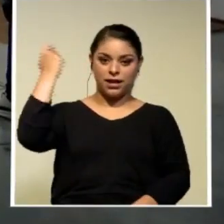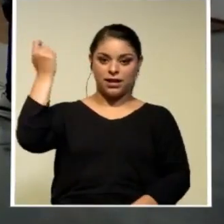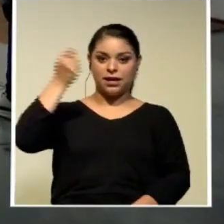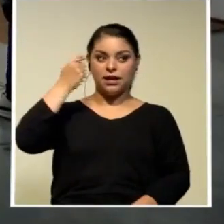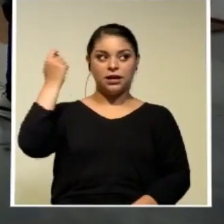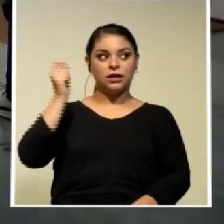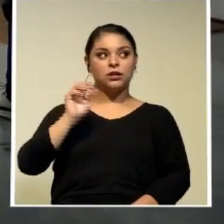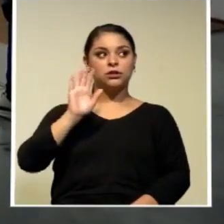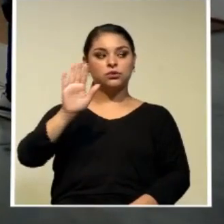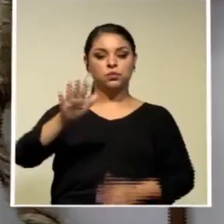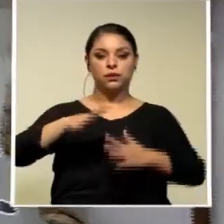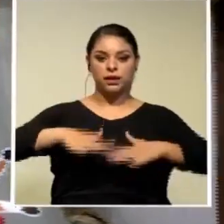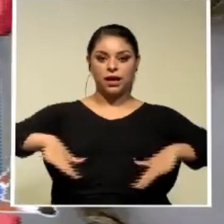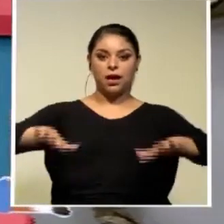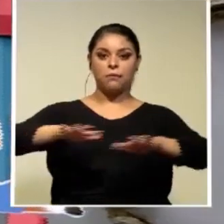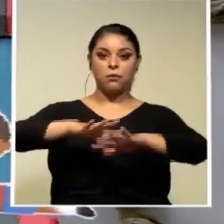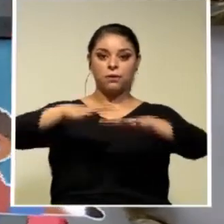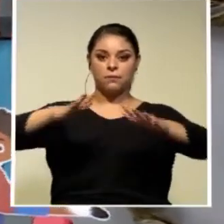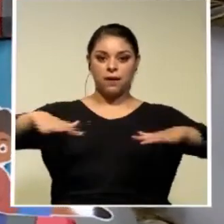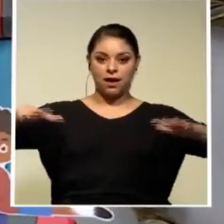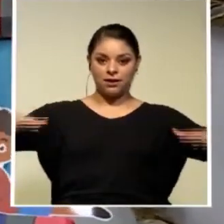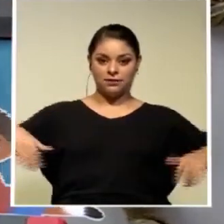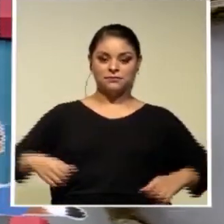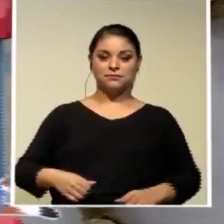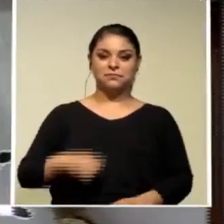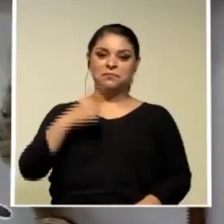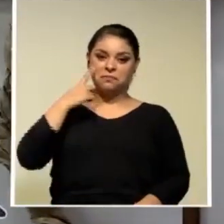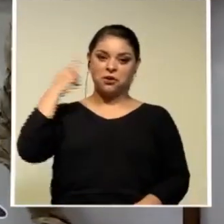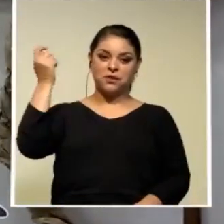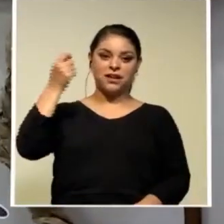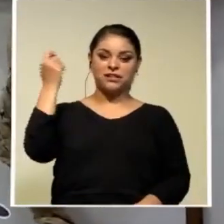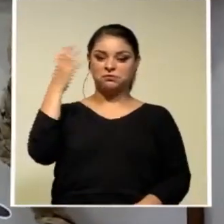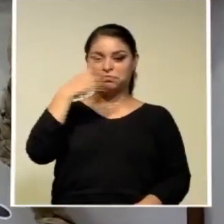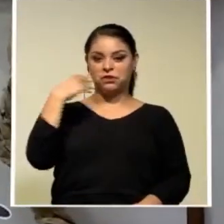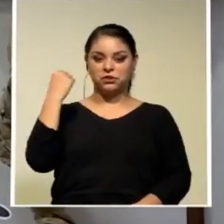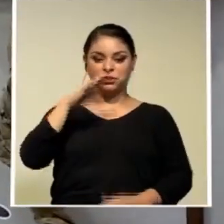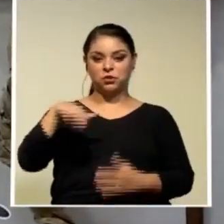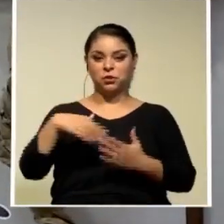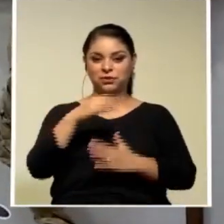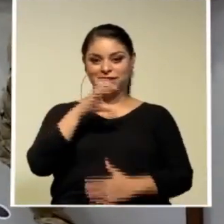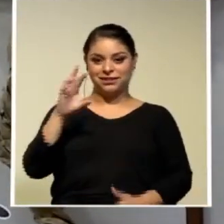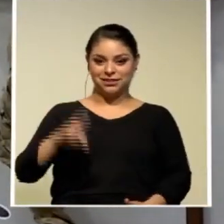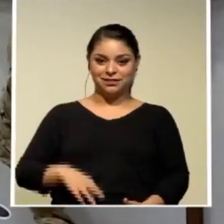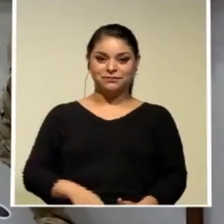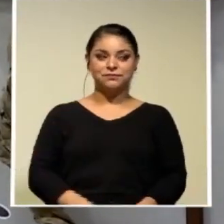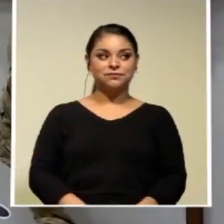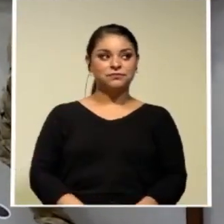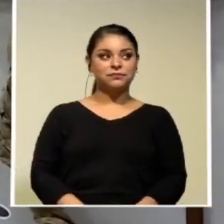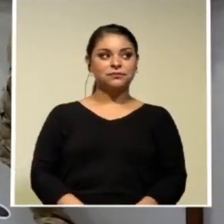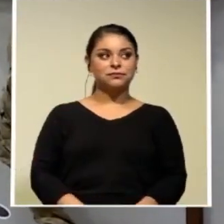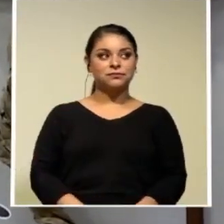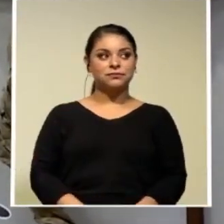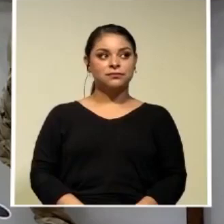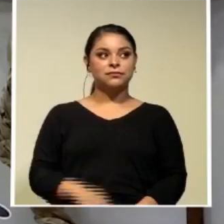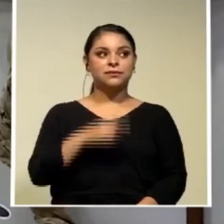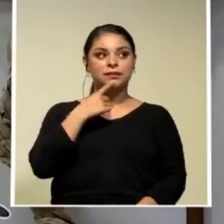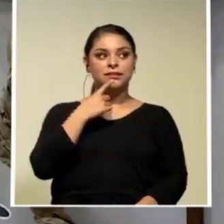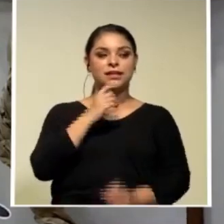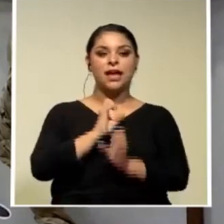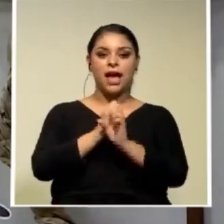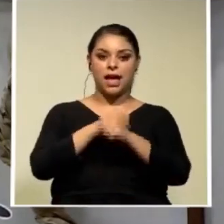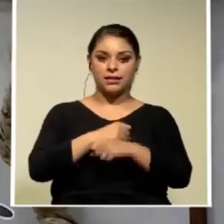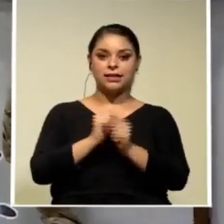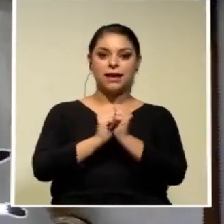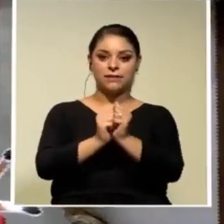su campo y su mar. Porque Guanacaste es bellísimo como toda Costa Rica. Totalmente. Realiza caballito. Ah, volver a